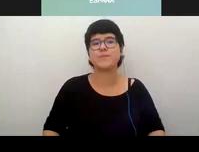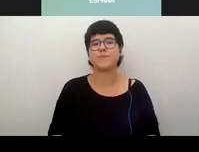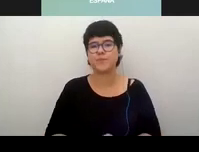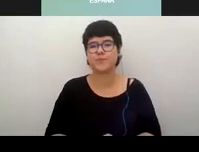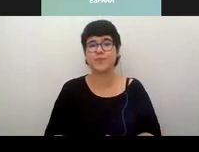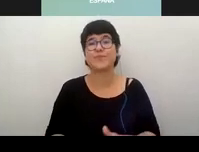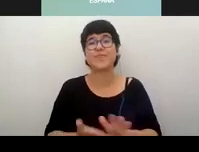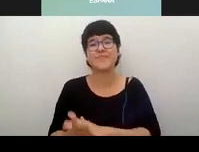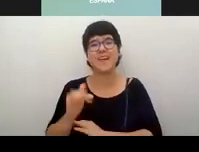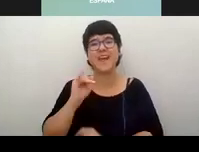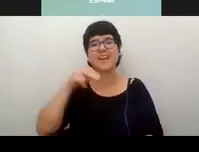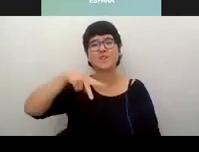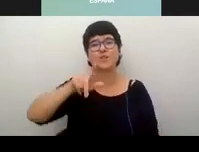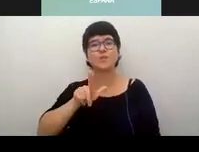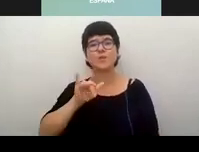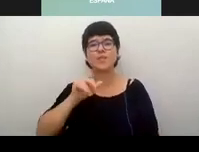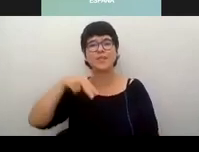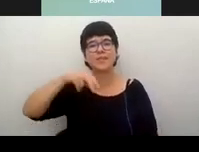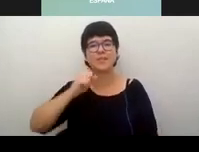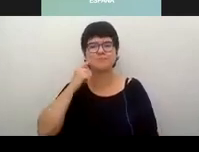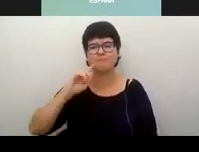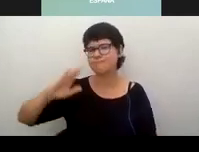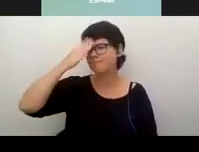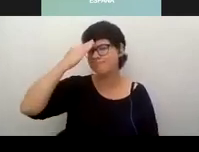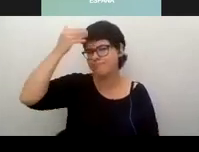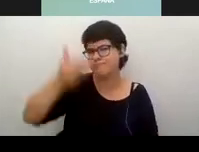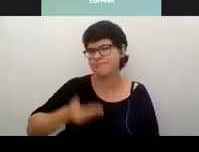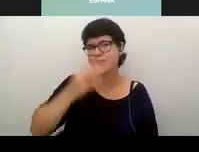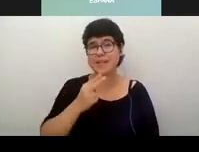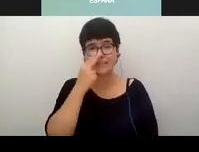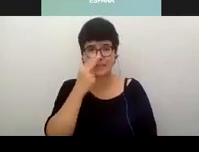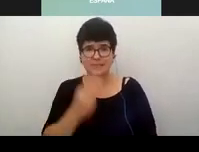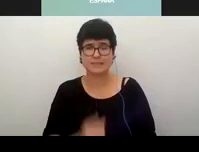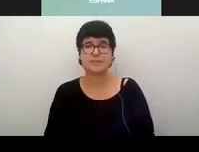tiene un papel muy, muy interesante. Yo lo encuentro súper interesante.